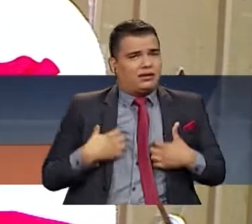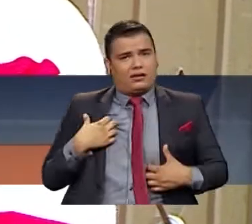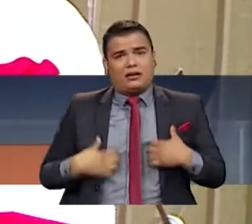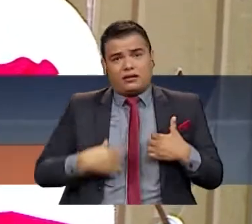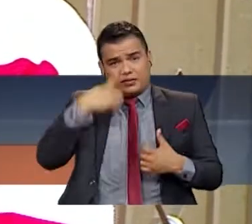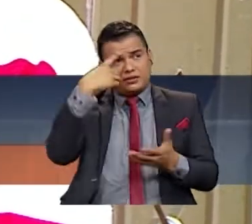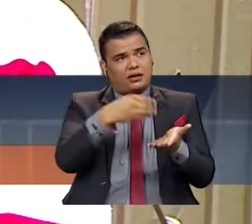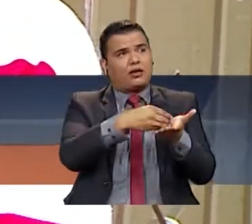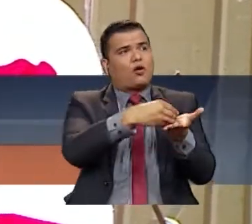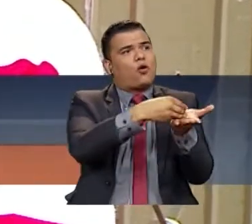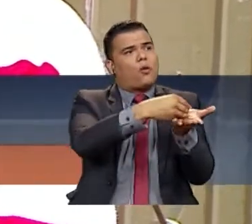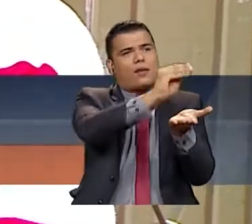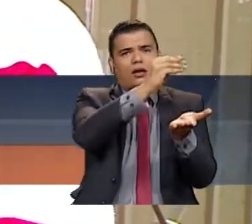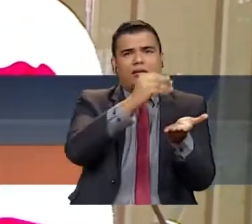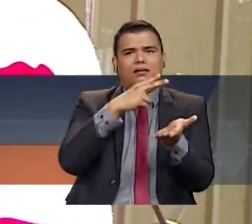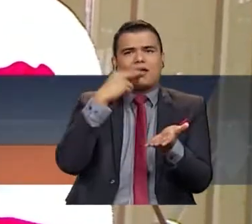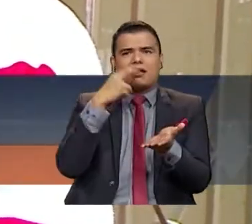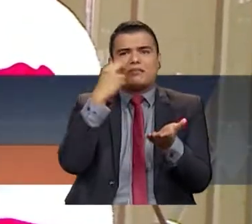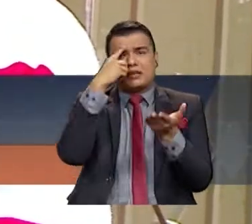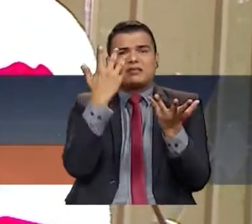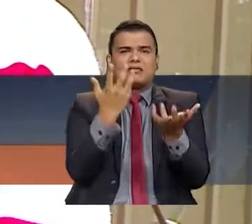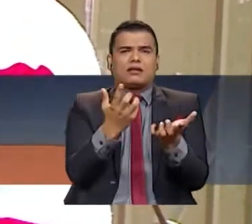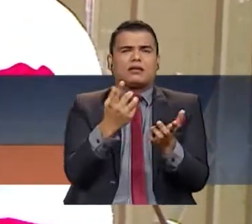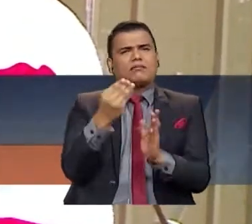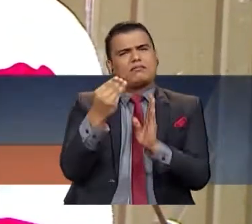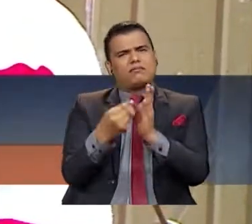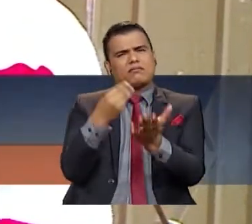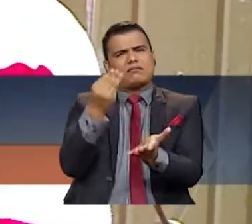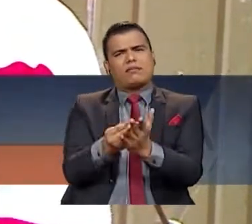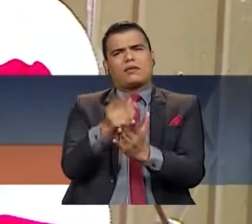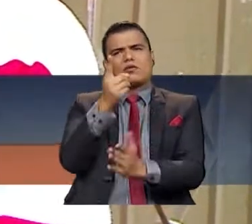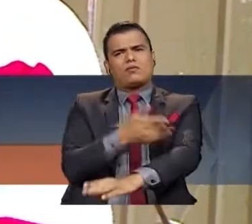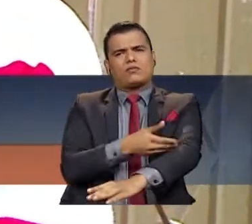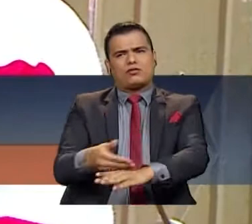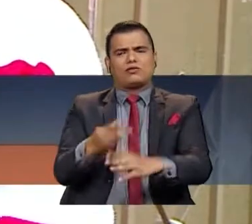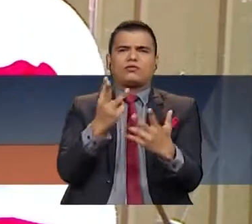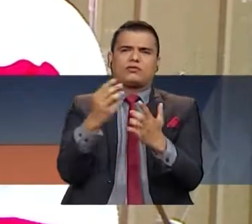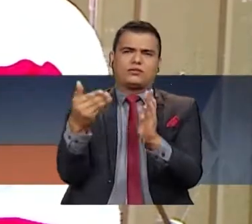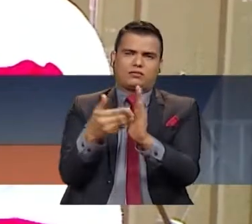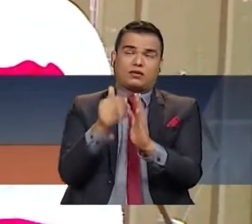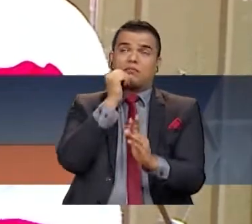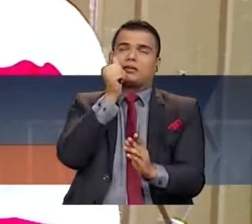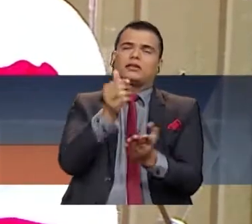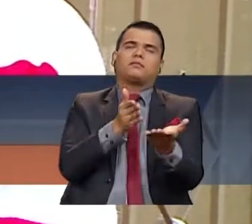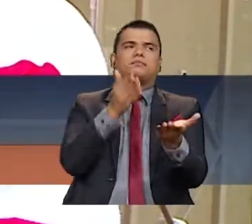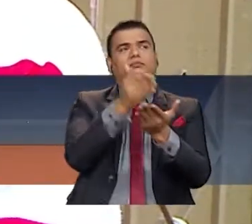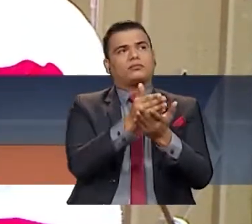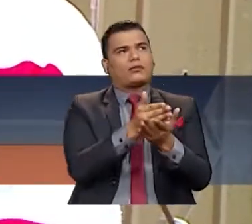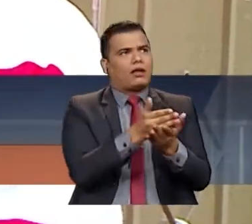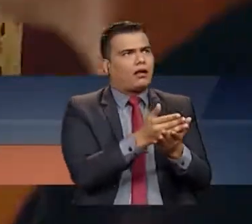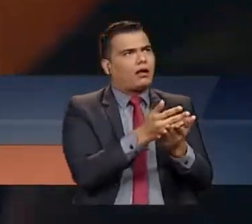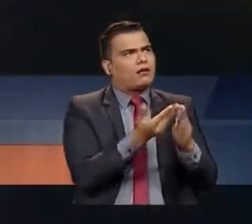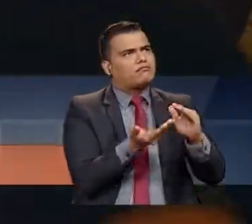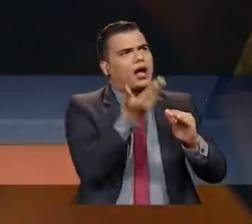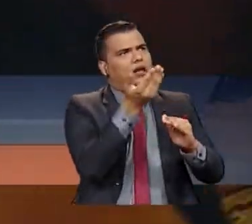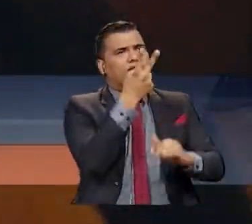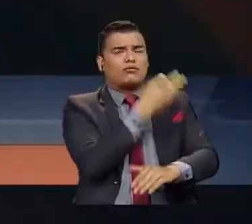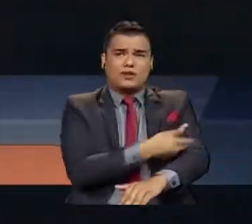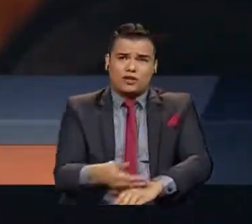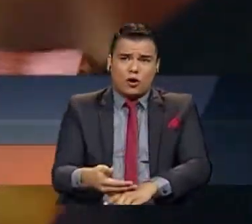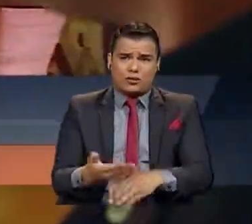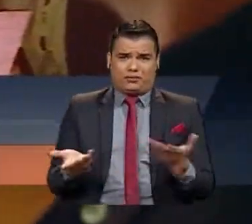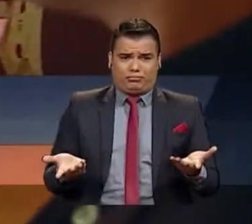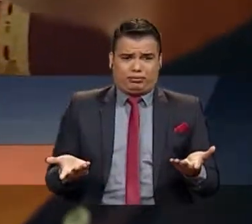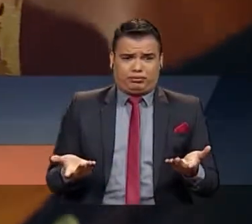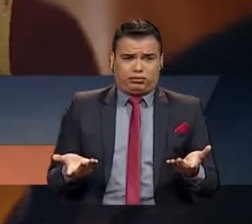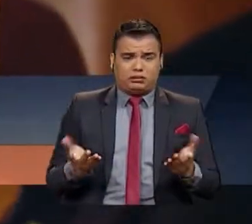carne, cuesta creo que 1.800.000, mañana va, vale 2 millones. Sin embargo, en